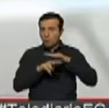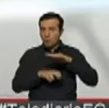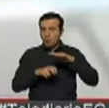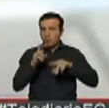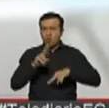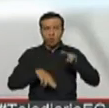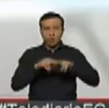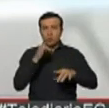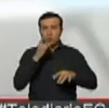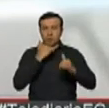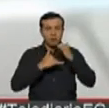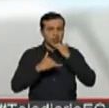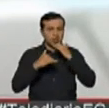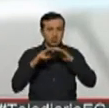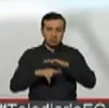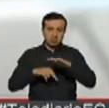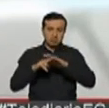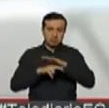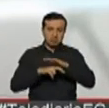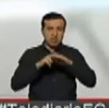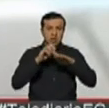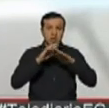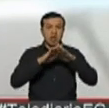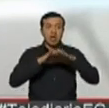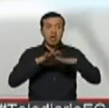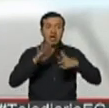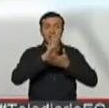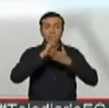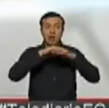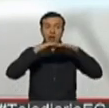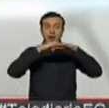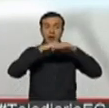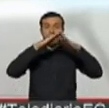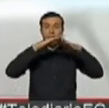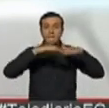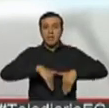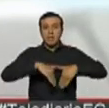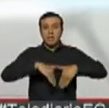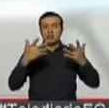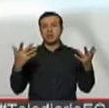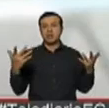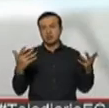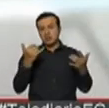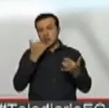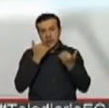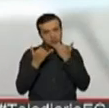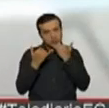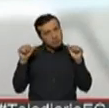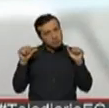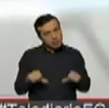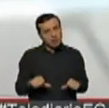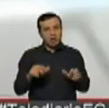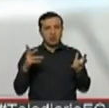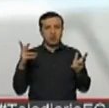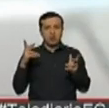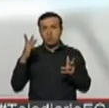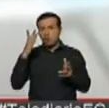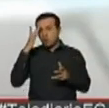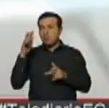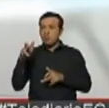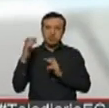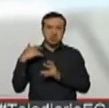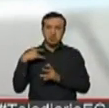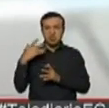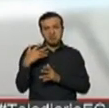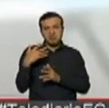construcción que tienen las bocaminas, es decir, no tienen los elementos técnicos para poder construirlas y la ilicitud es lo que genera estos espacios donde a la